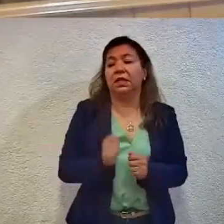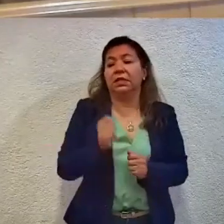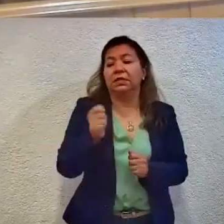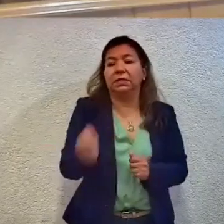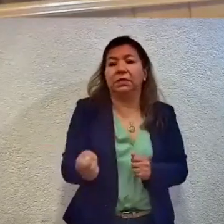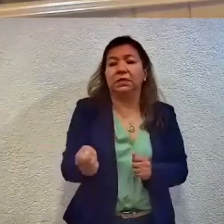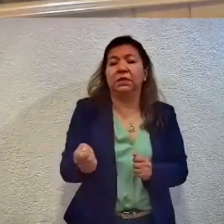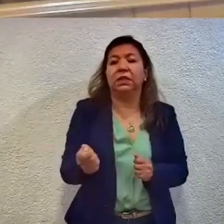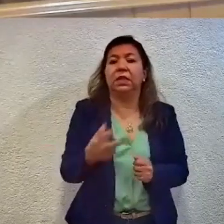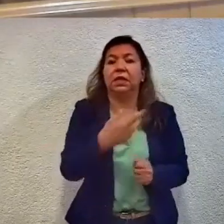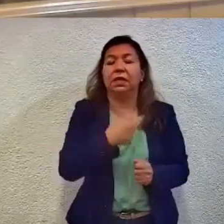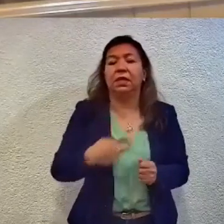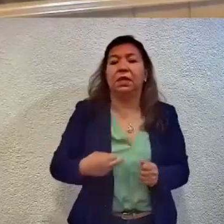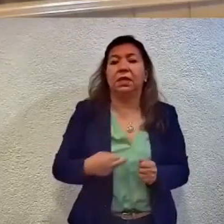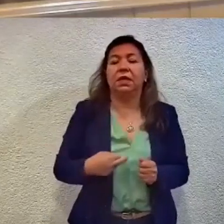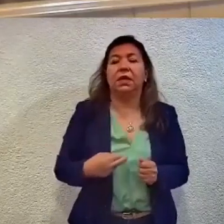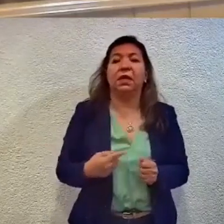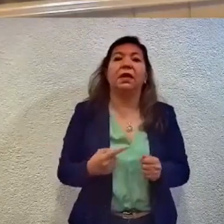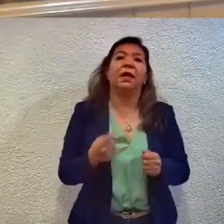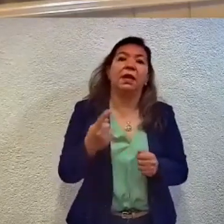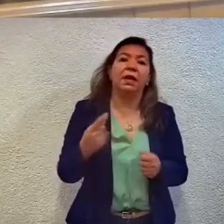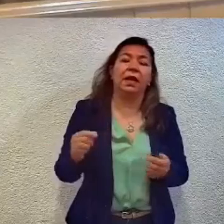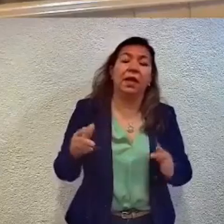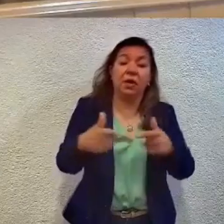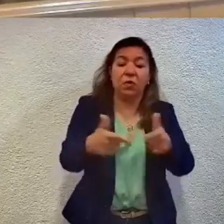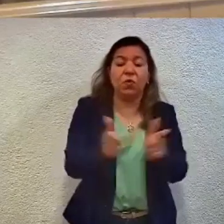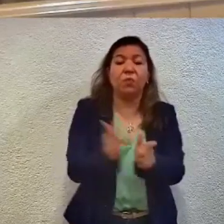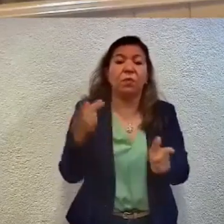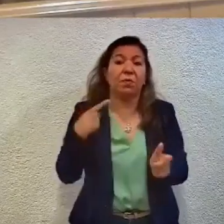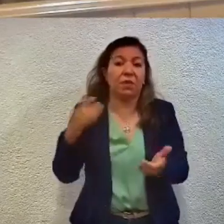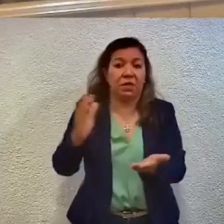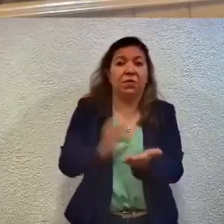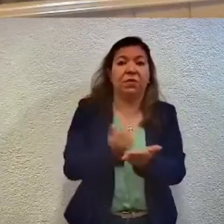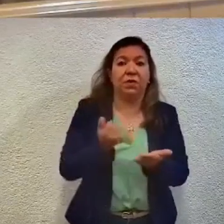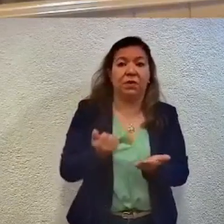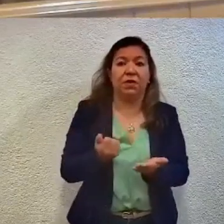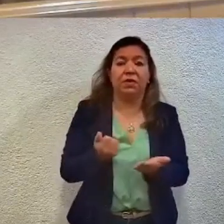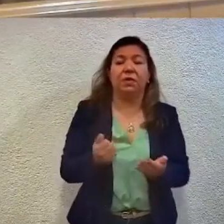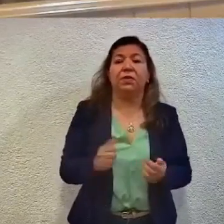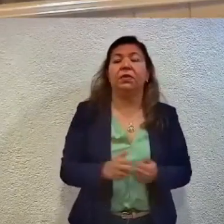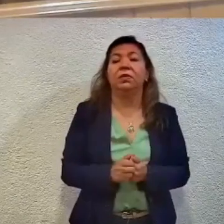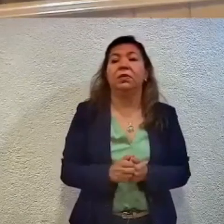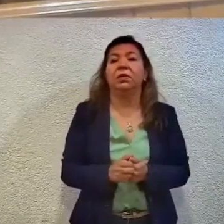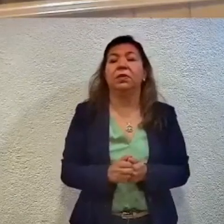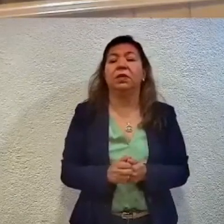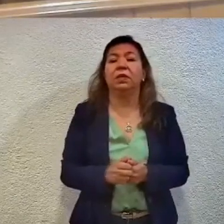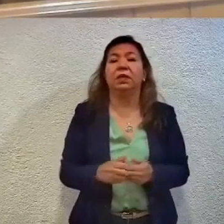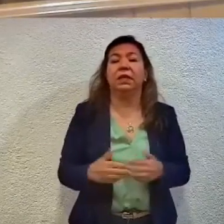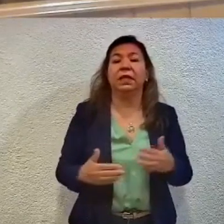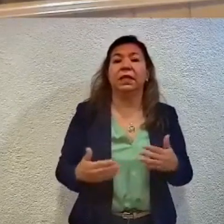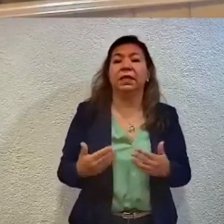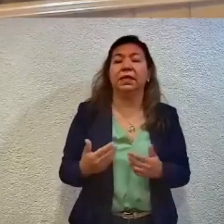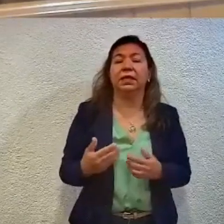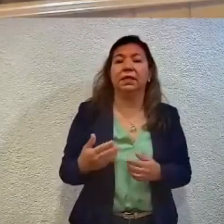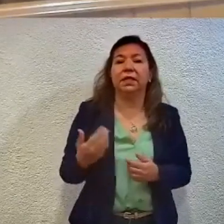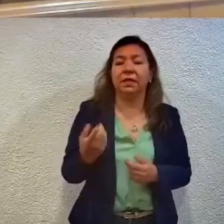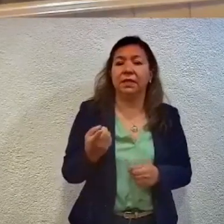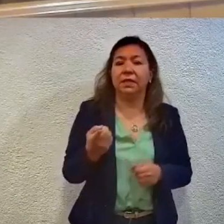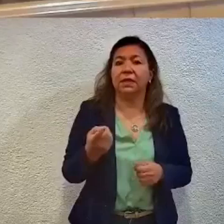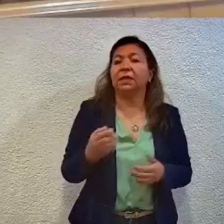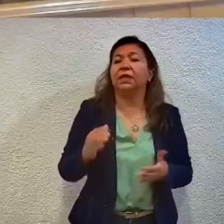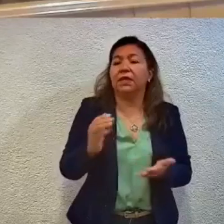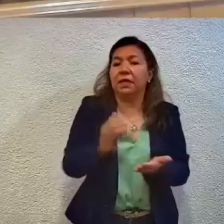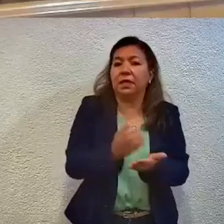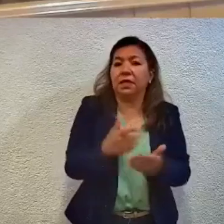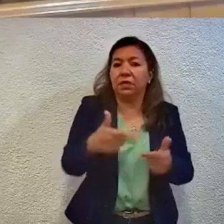de prelación, la asignación le tocó a quienes ocupan la fórmula primera, tal como acertadamente lo determinó el CDE 15 del